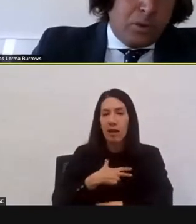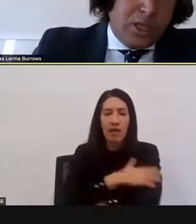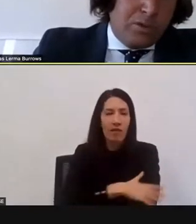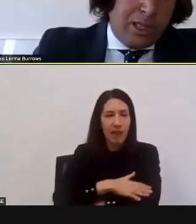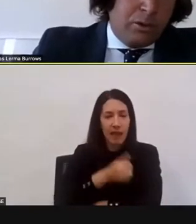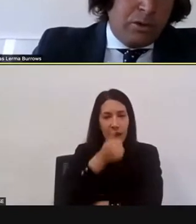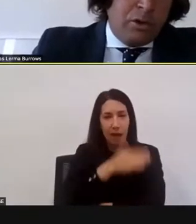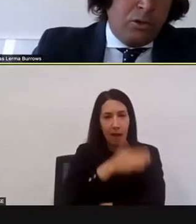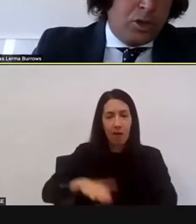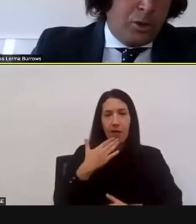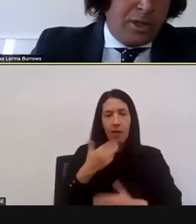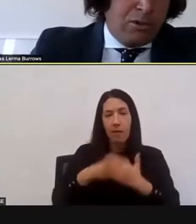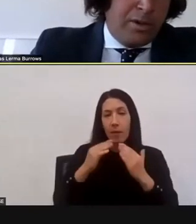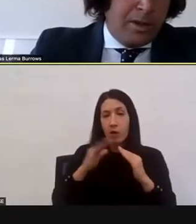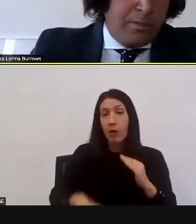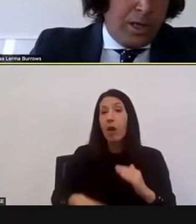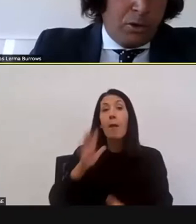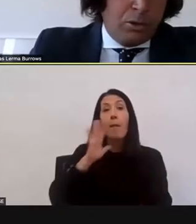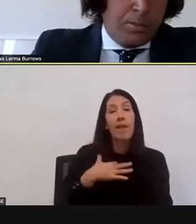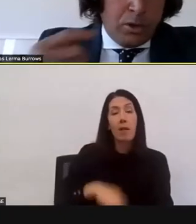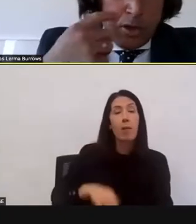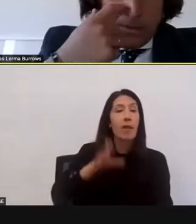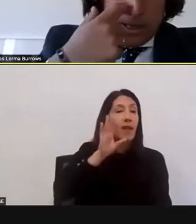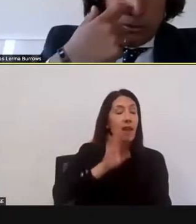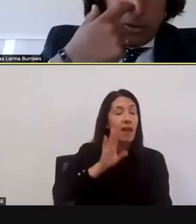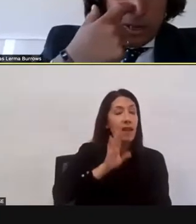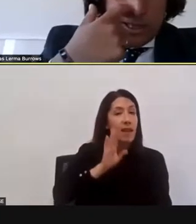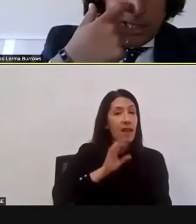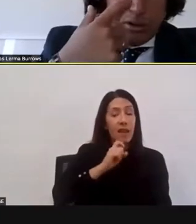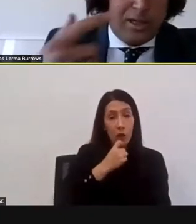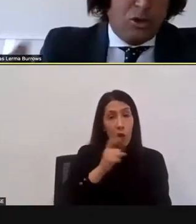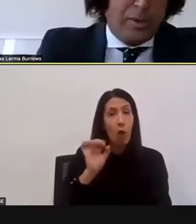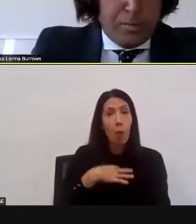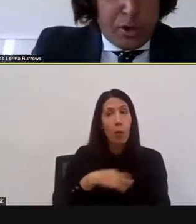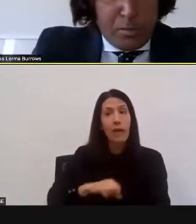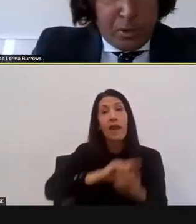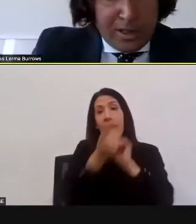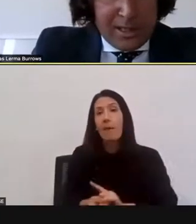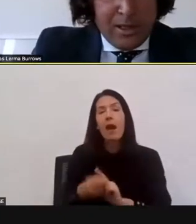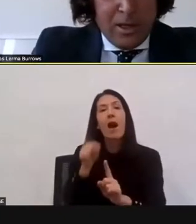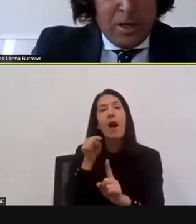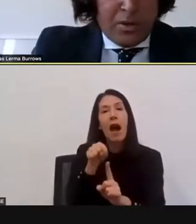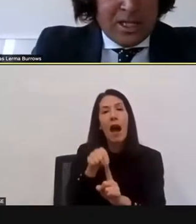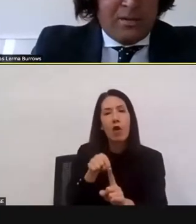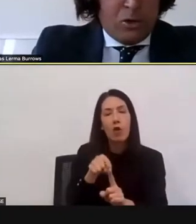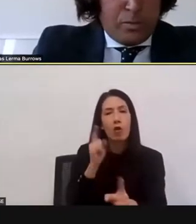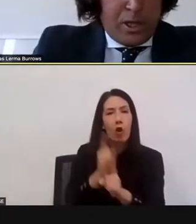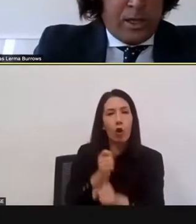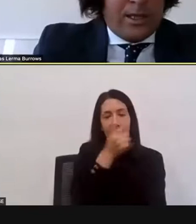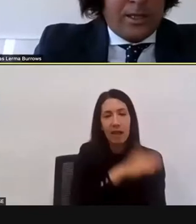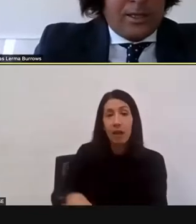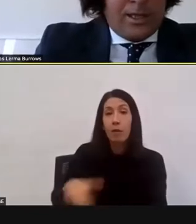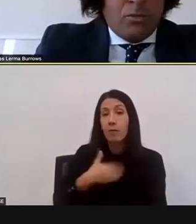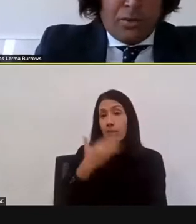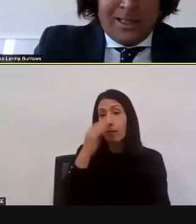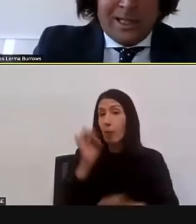puede ser un delito de odio, luego se puede traducir en bullying o en otro tipo de situaciones, en este caso hacia los menores. Pero el porcentaje, por desgracia, de los menores